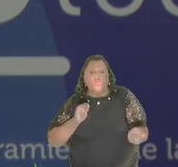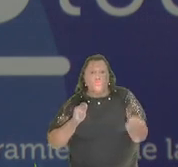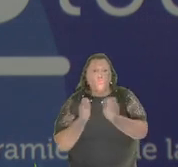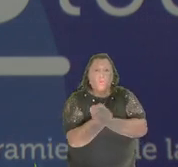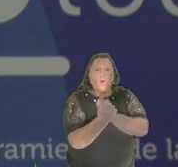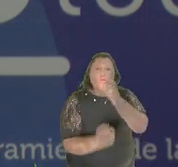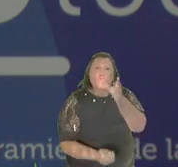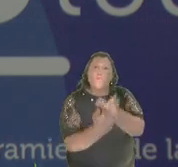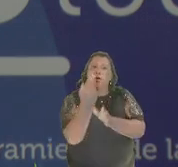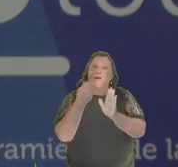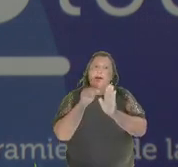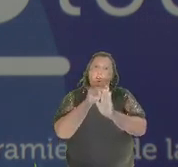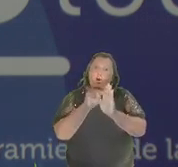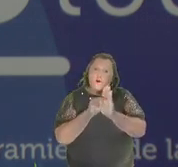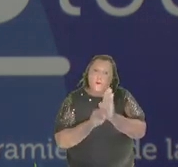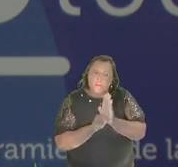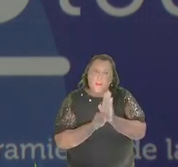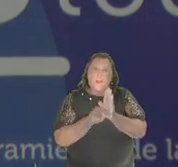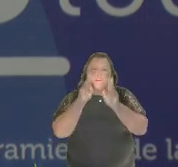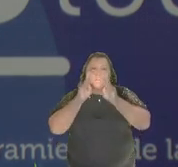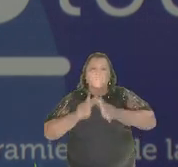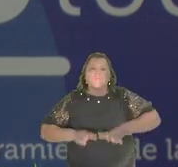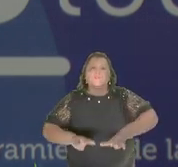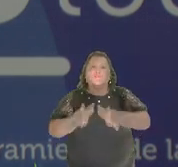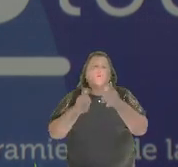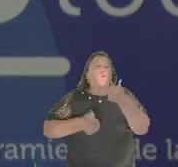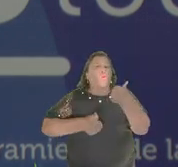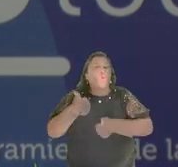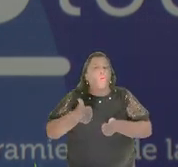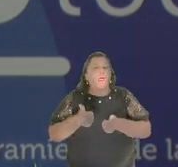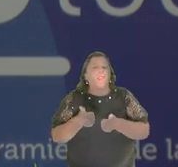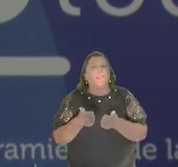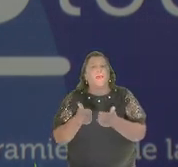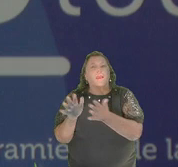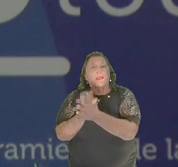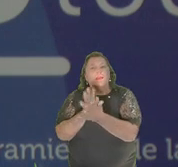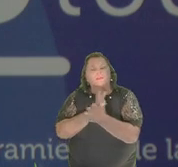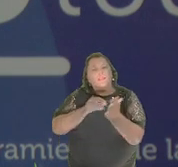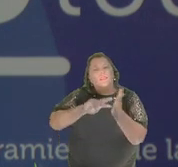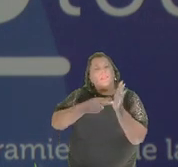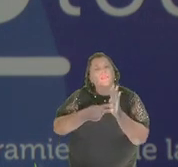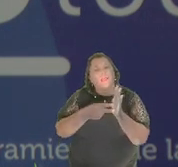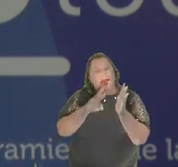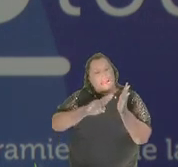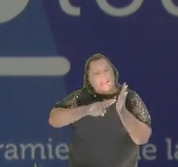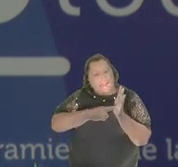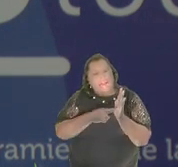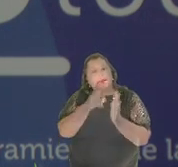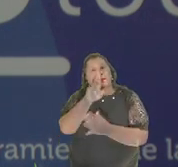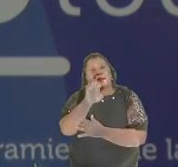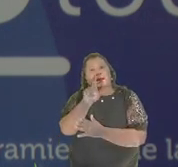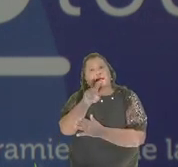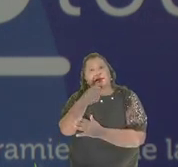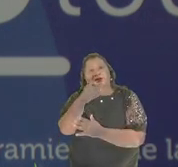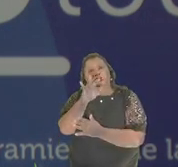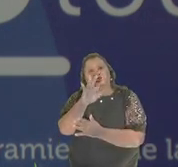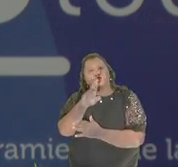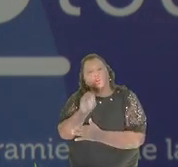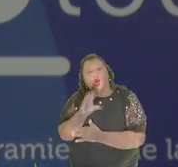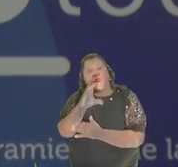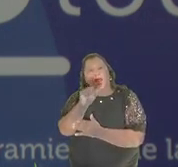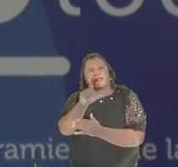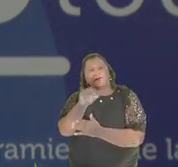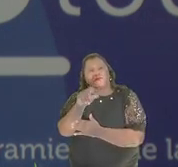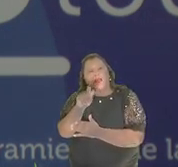normatividad, de actualizar la visión misma de qué da cuenta un registro calificado, un proceso de aseguramiento de